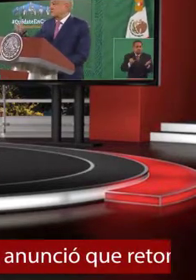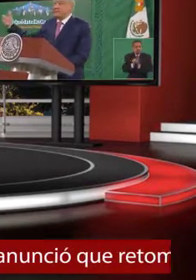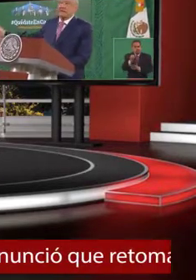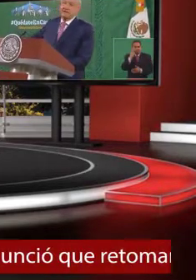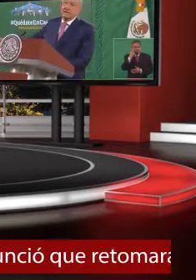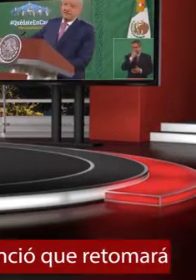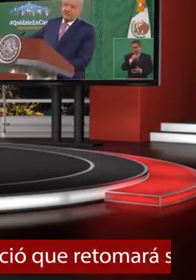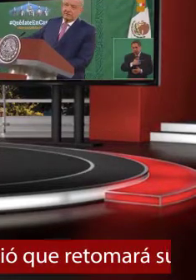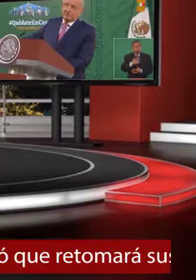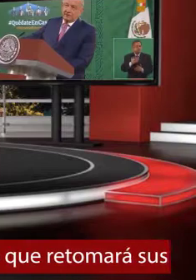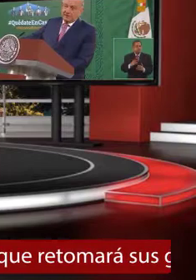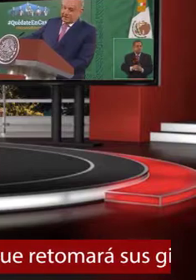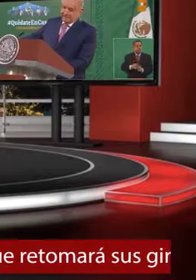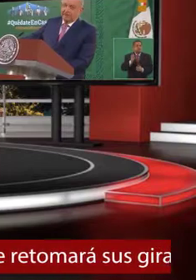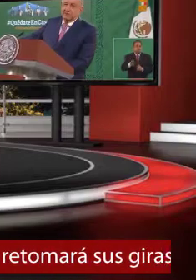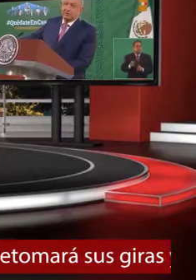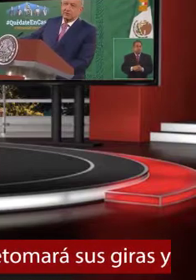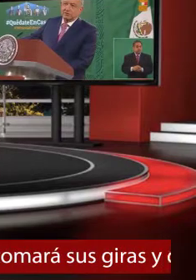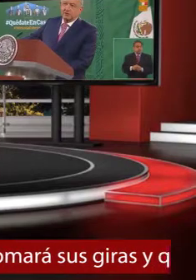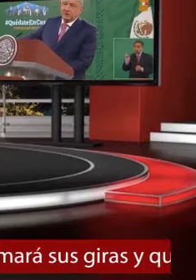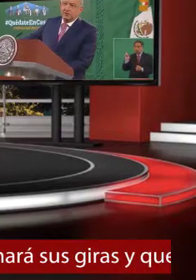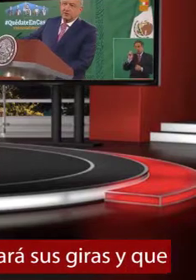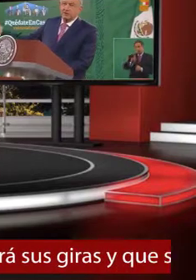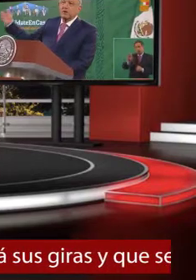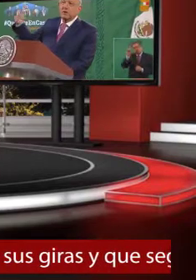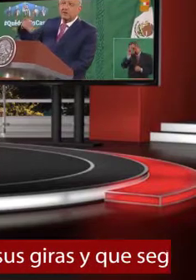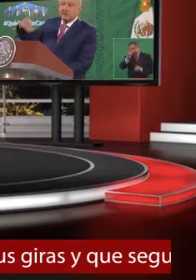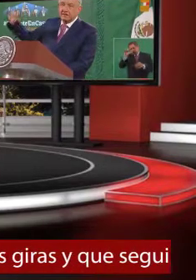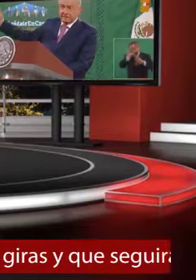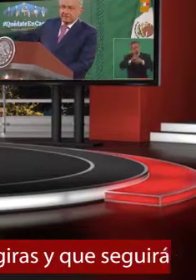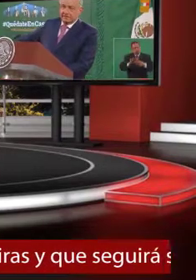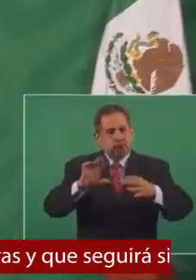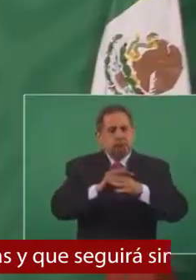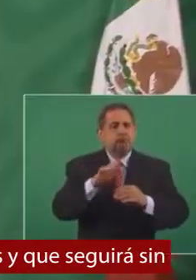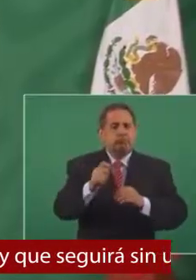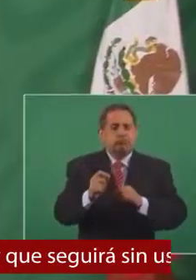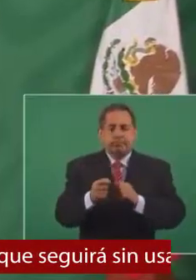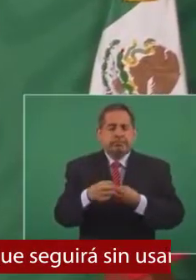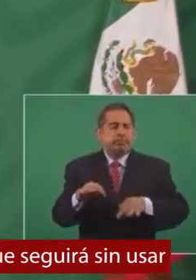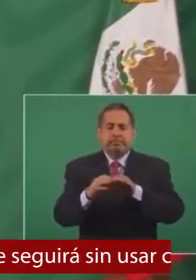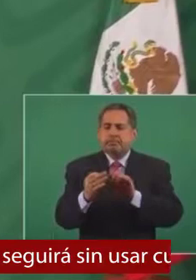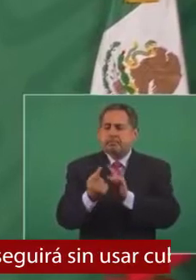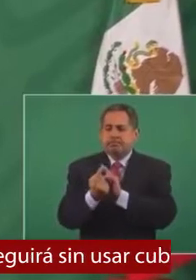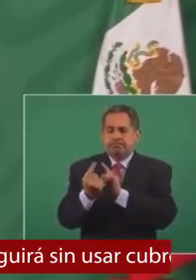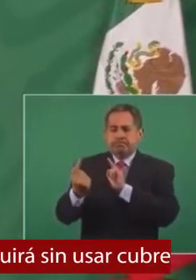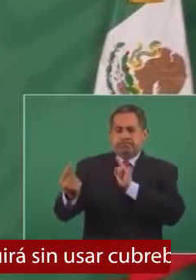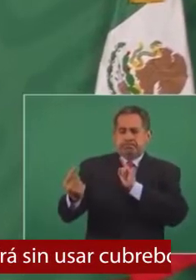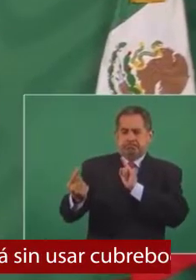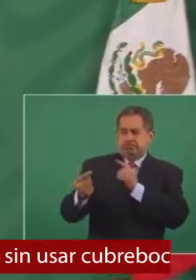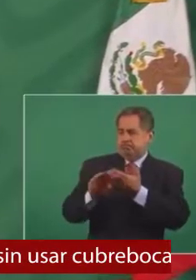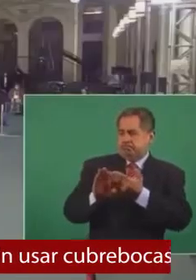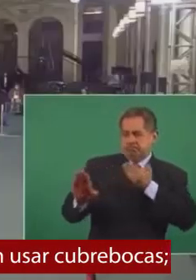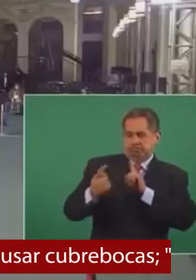deben usar su cubrebocas sin embargo el presidente de mexico fue tajante el no lo hará